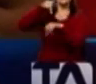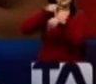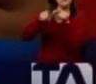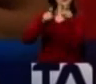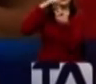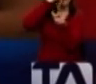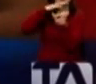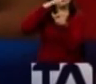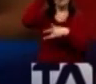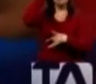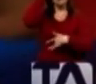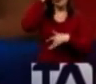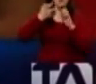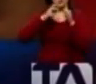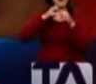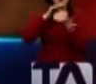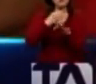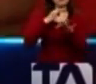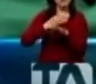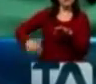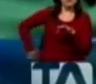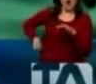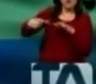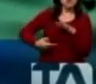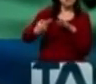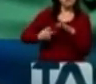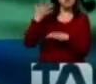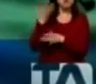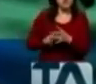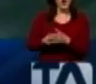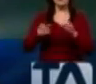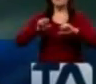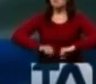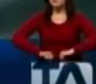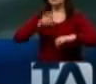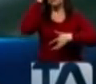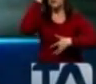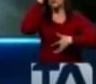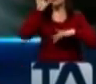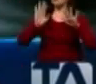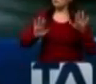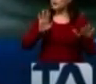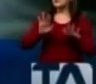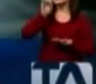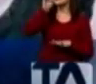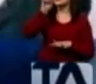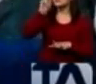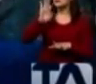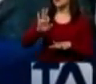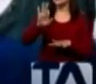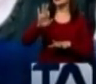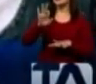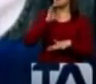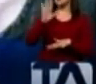proteinuria, con problemas de crecimiento, con problemas de huesos, que pueda pensar, hay una enfermedad que se llama DEN, y que podamos ayudar a